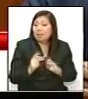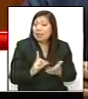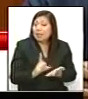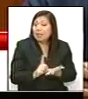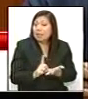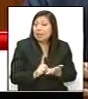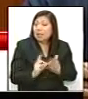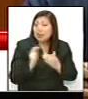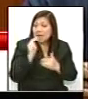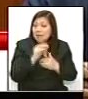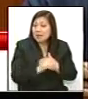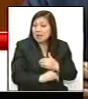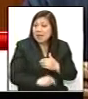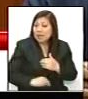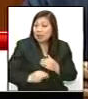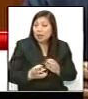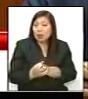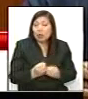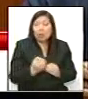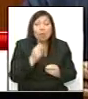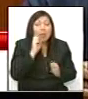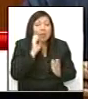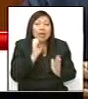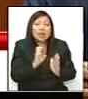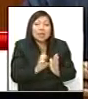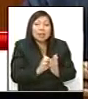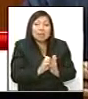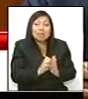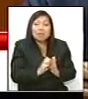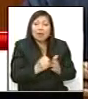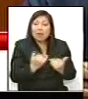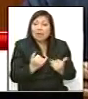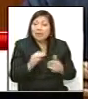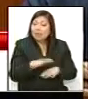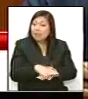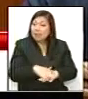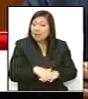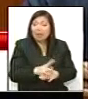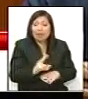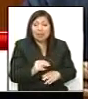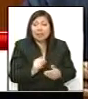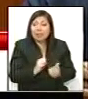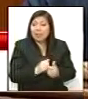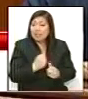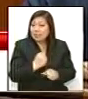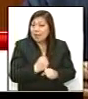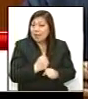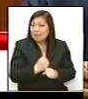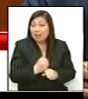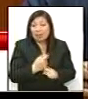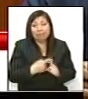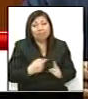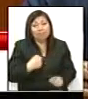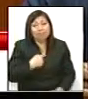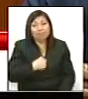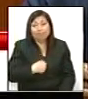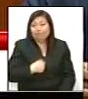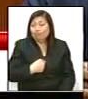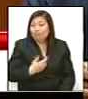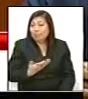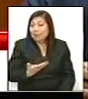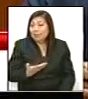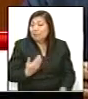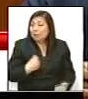y a nivel nacional deberían tomar como ejemplo ese tipo de planificación, ese tipo de trabajo. Lamentablemente